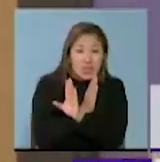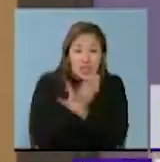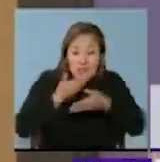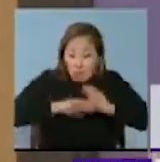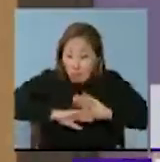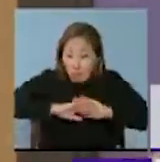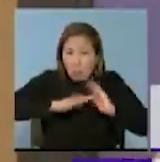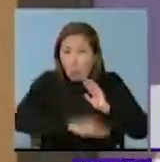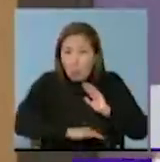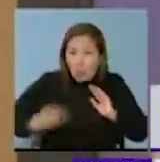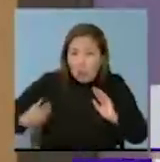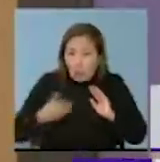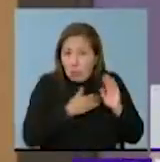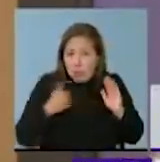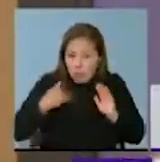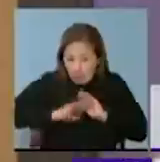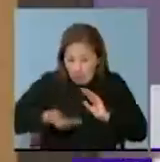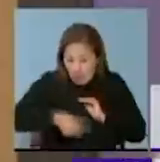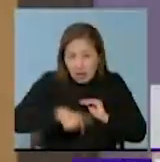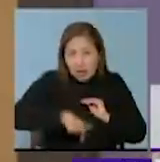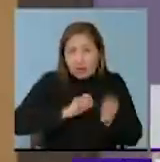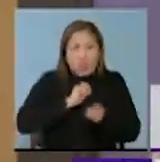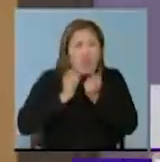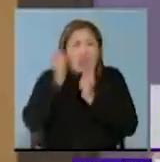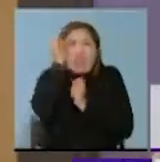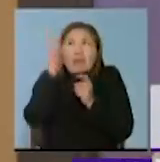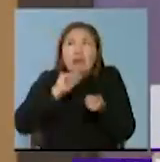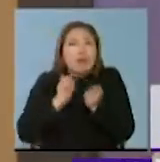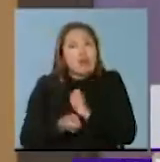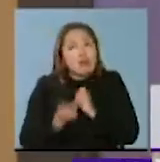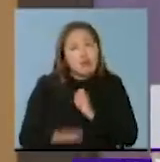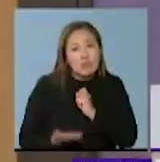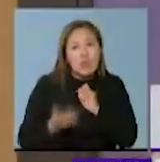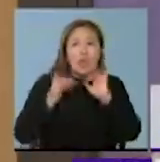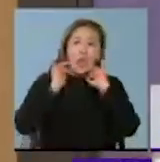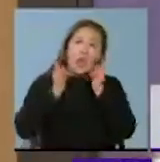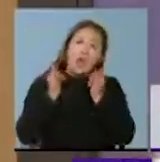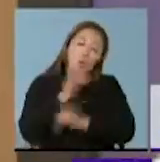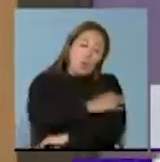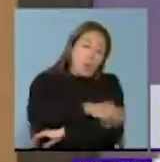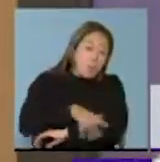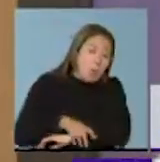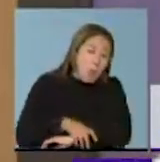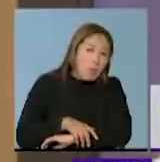argumentos que realmente no lo son, porque si la joven es pobre, los